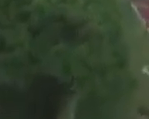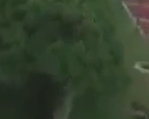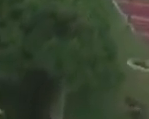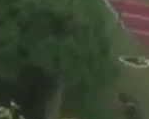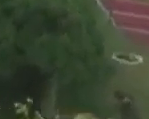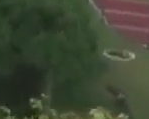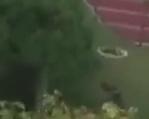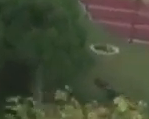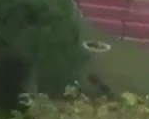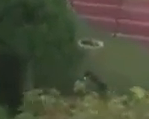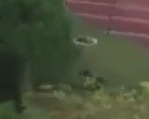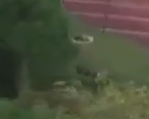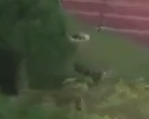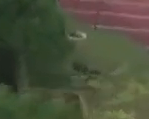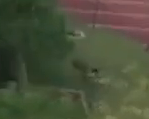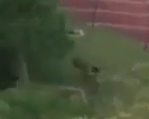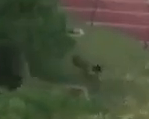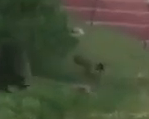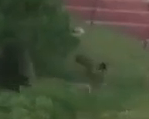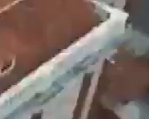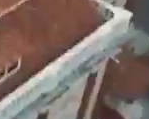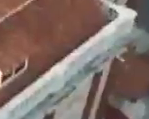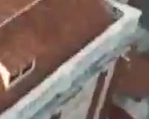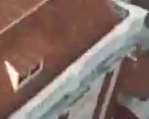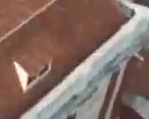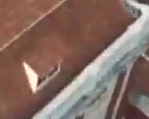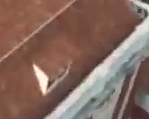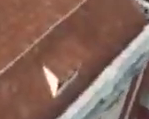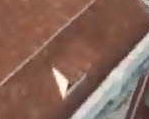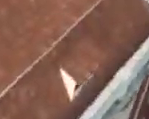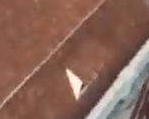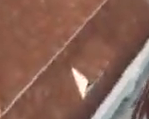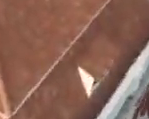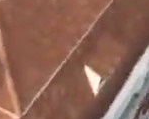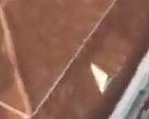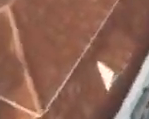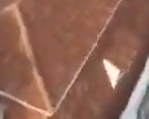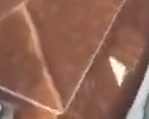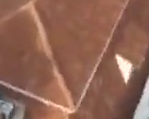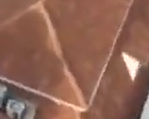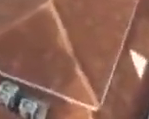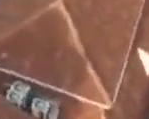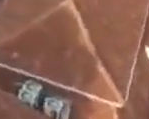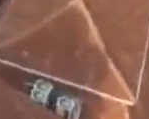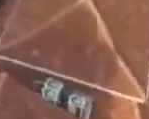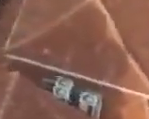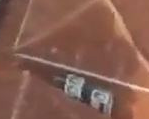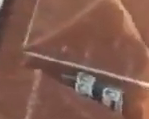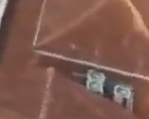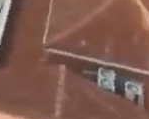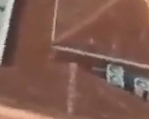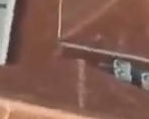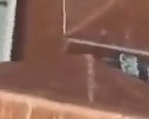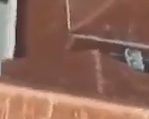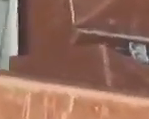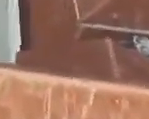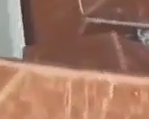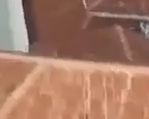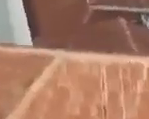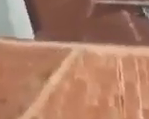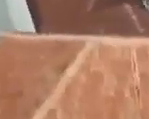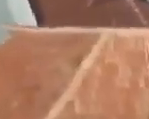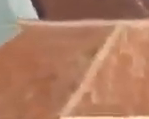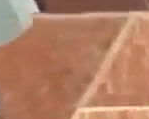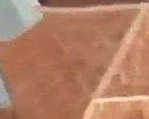la garantía de los derechos humanos. Presidente del ciudadano y aún presidente constitucional de la República Bolivariana de